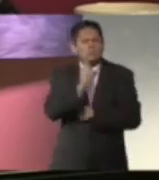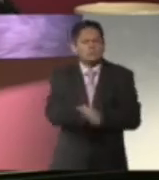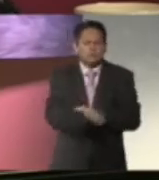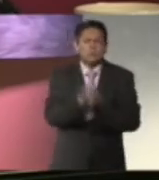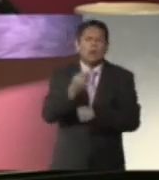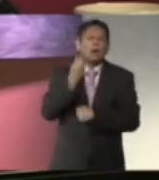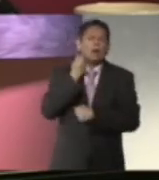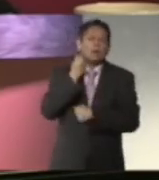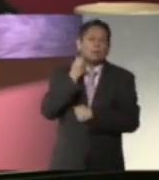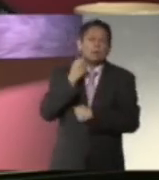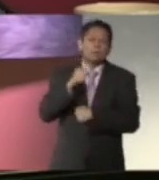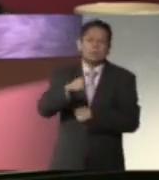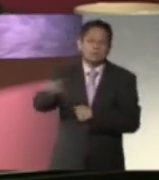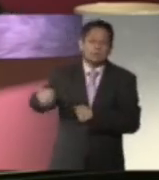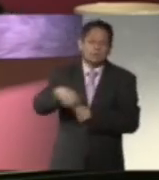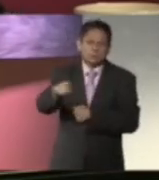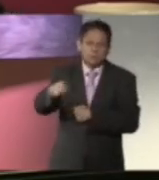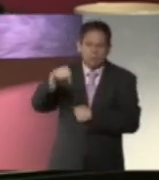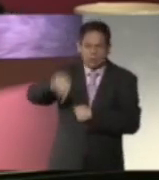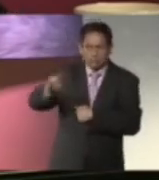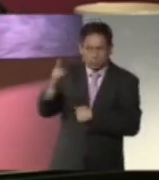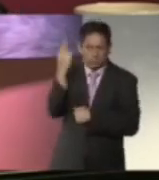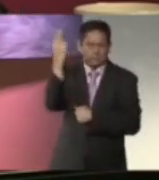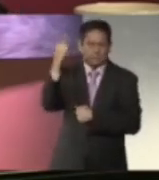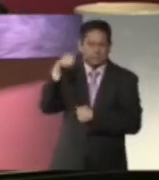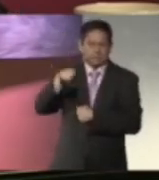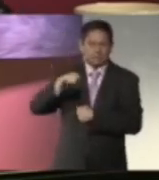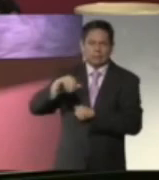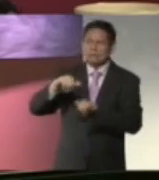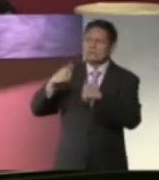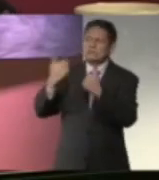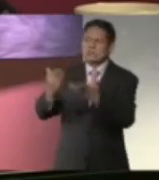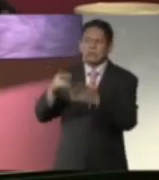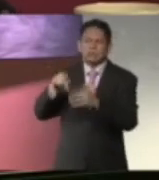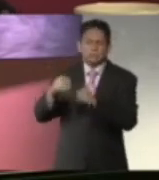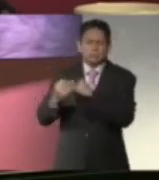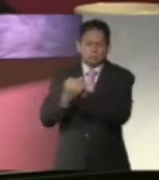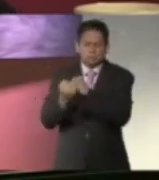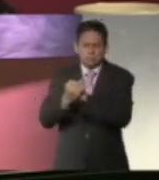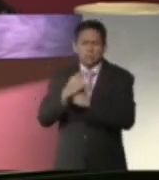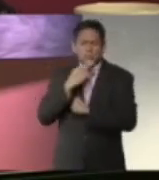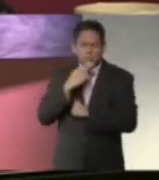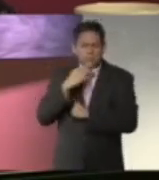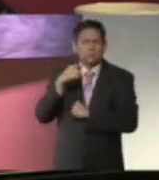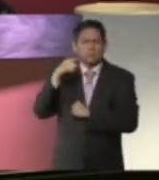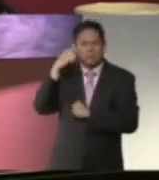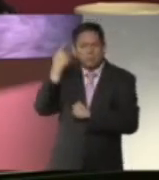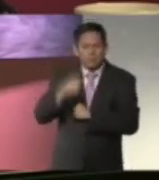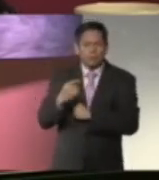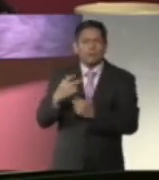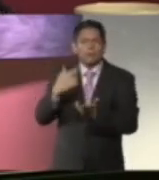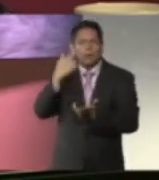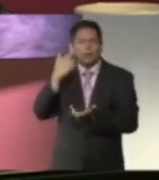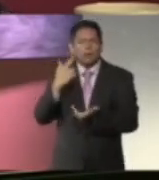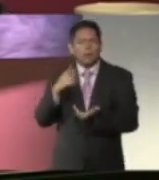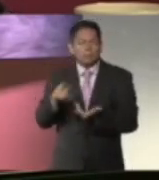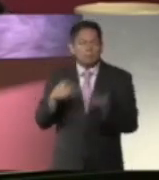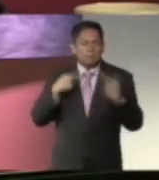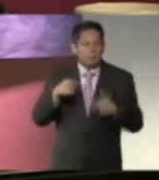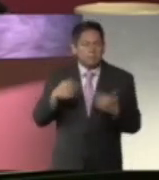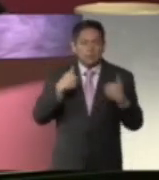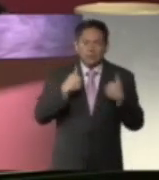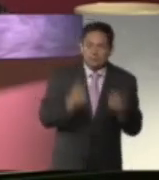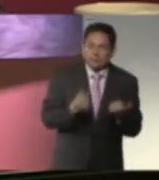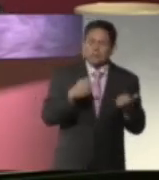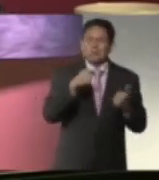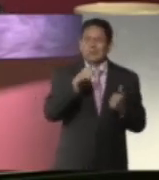como abogados es una cosa que nos sirve para todo esto que es nuevo, que es reconocer los cambios que se requieren